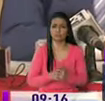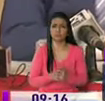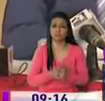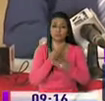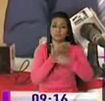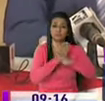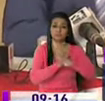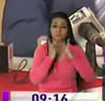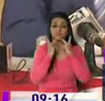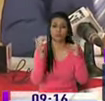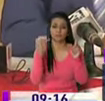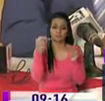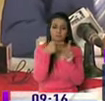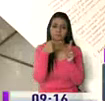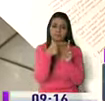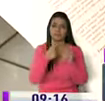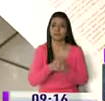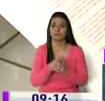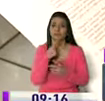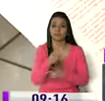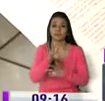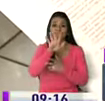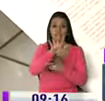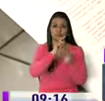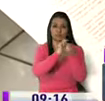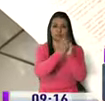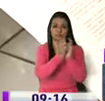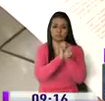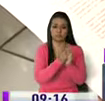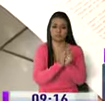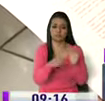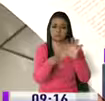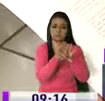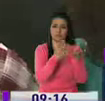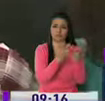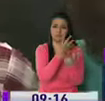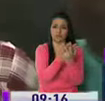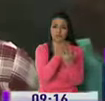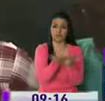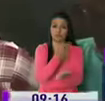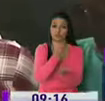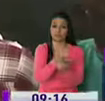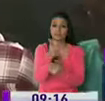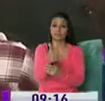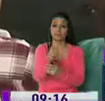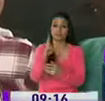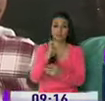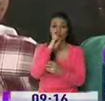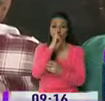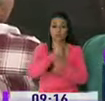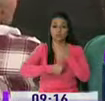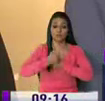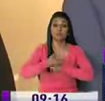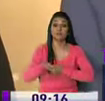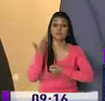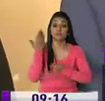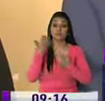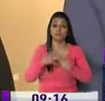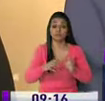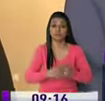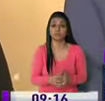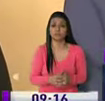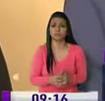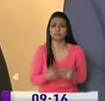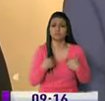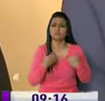defensor Ernesto Pazniño, las 5 modificaciones al COIP que se plantean fueron presentadas en junio del año pasado. Lo que